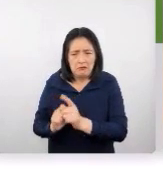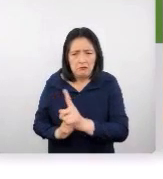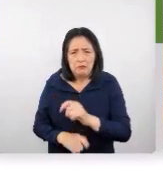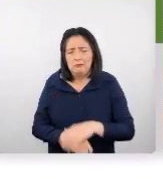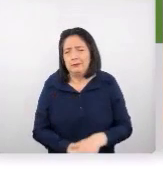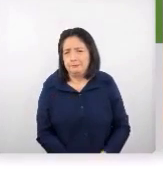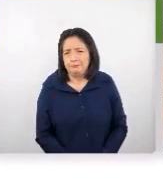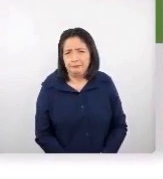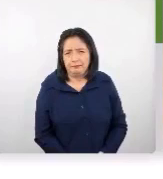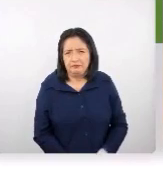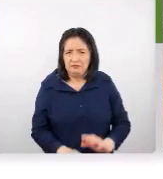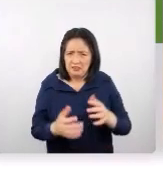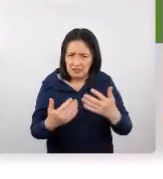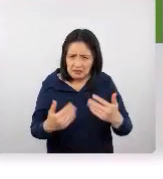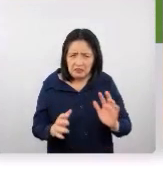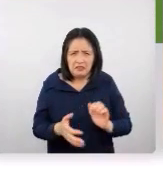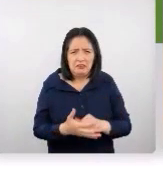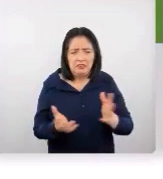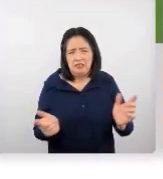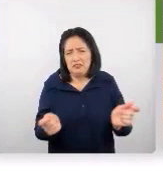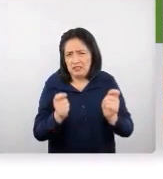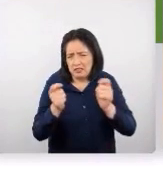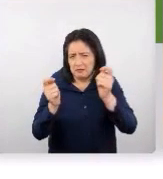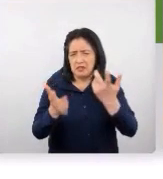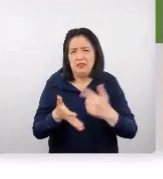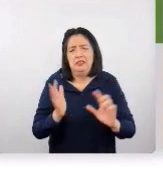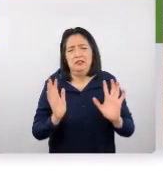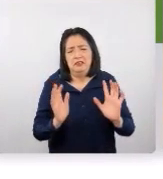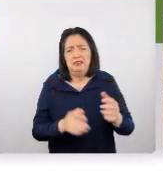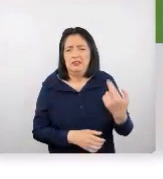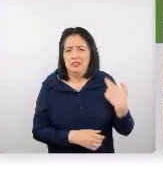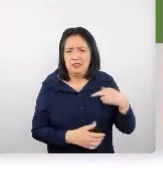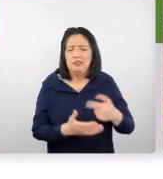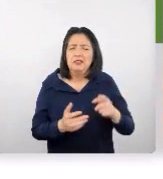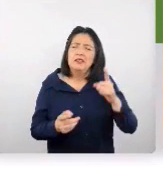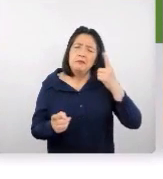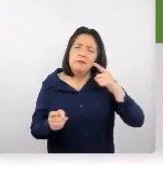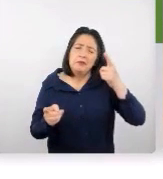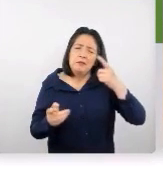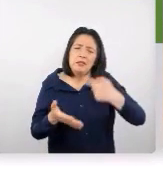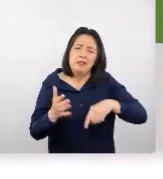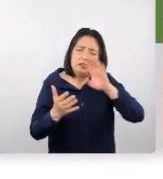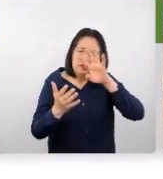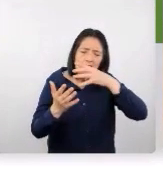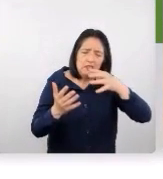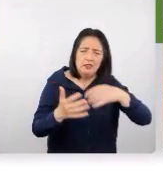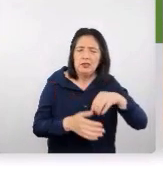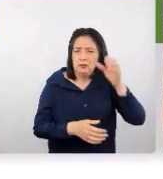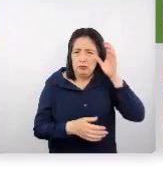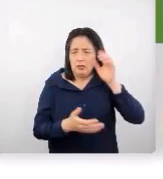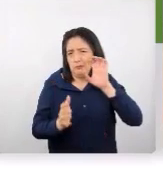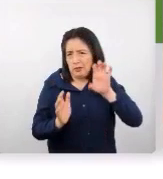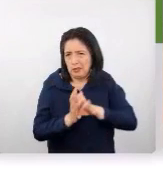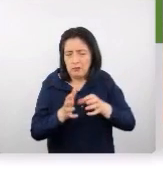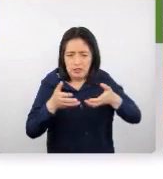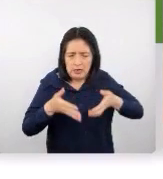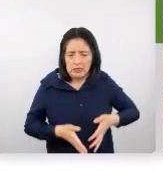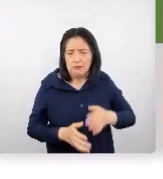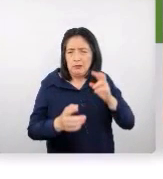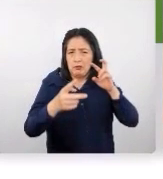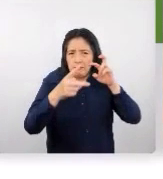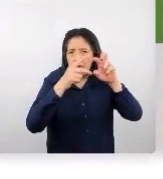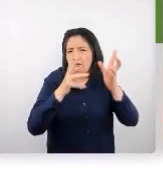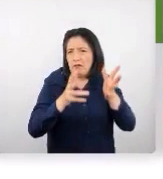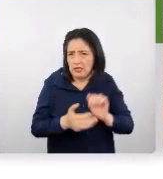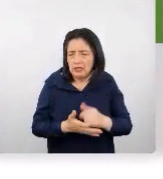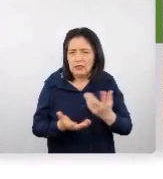Y hay festividades de carácter religioso que están sujetas al calendario lunar. Por ejemplo, el nacimiento del profeta, por